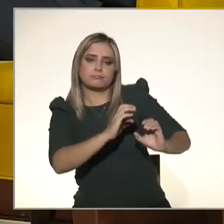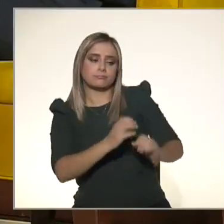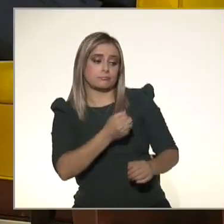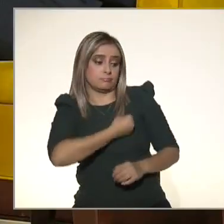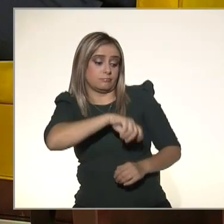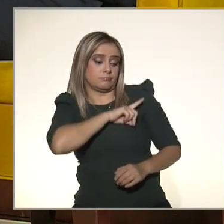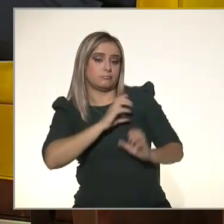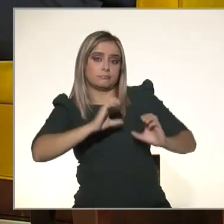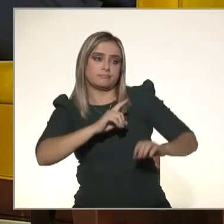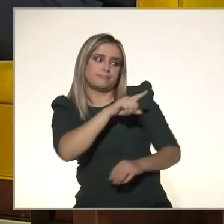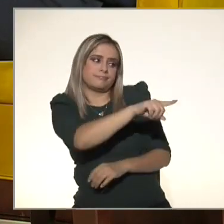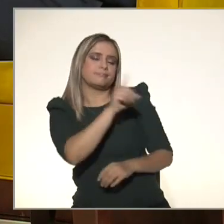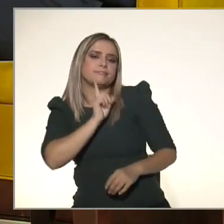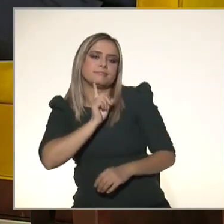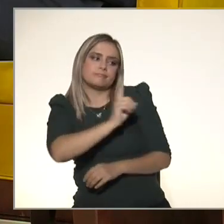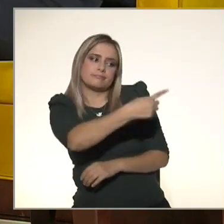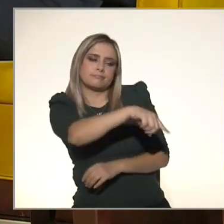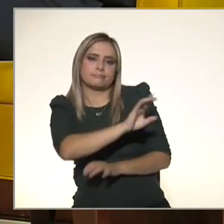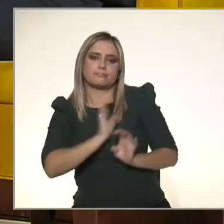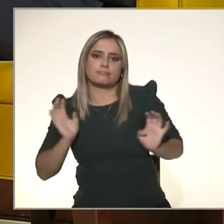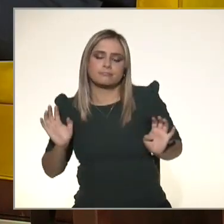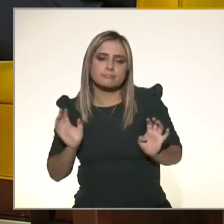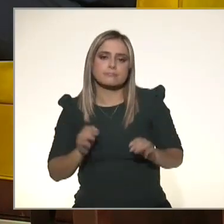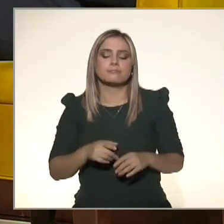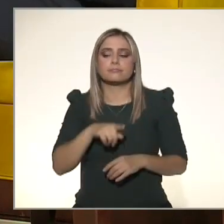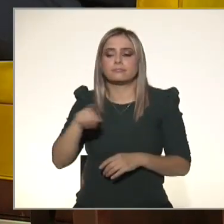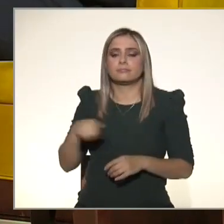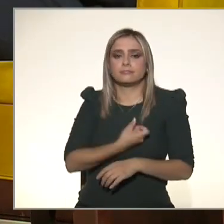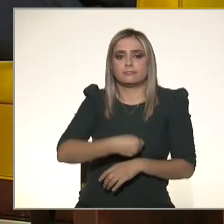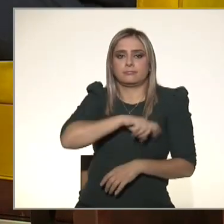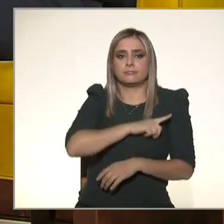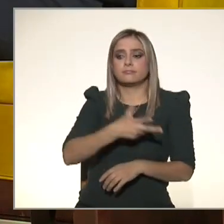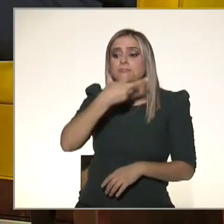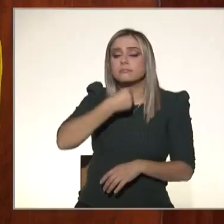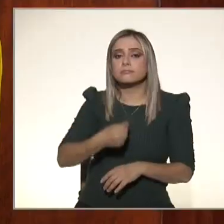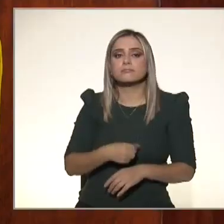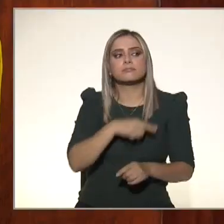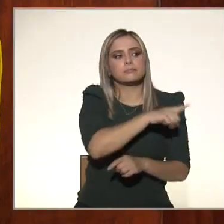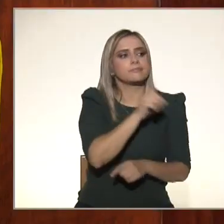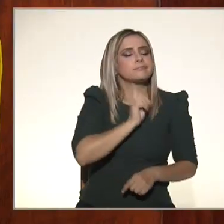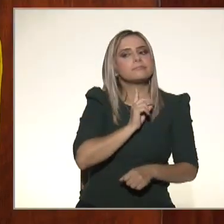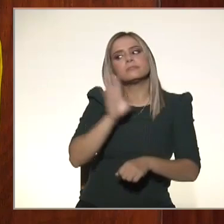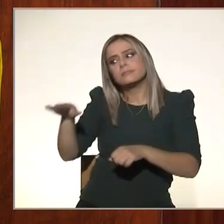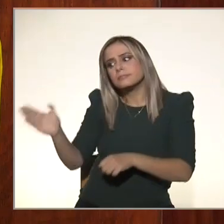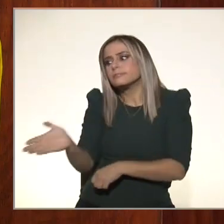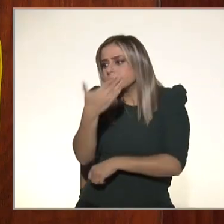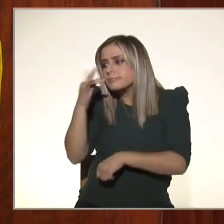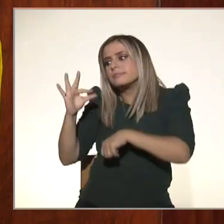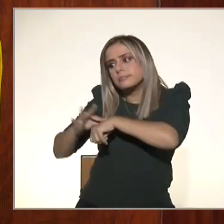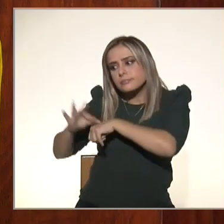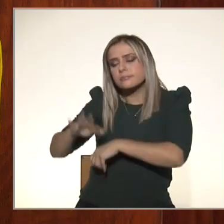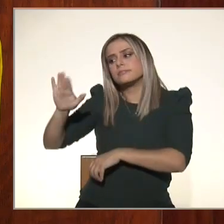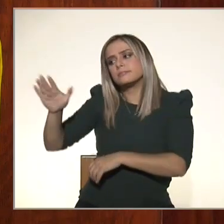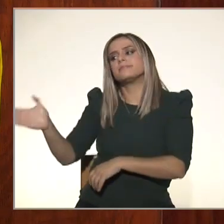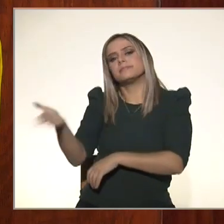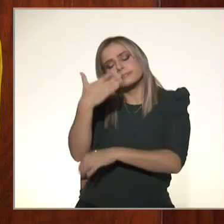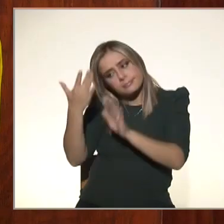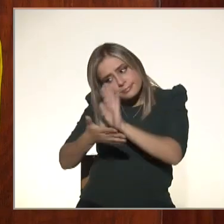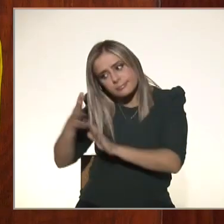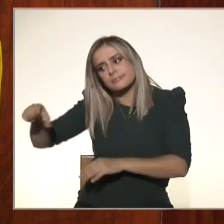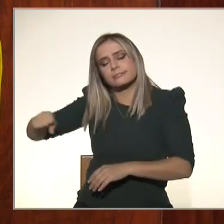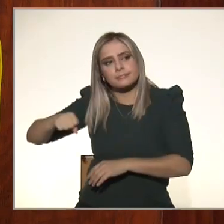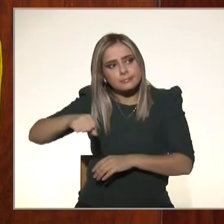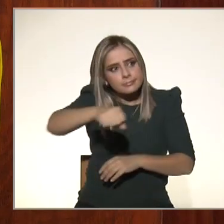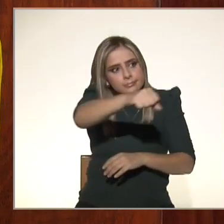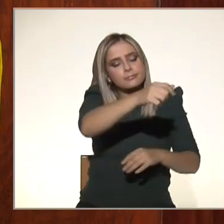salud a las mujeres, inclusive la salud de los hombres, dejarlas a las mujeres, ¿no? Entonces, creo que esa es una palabra clave que también tenemos que considerar,